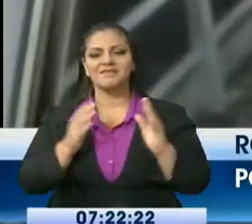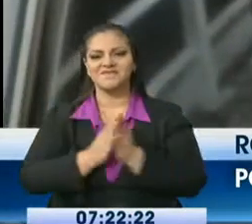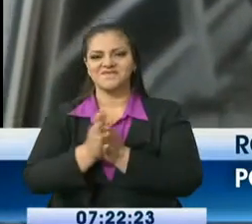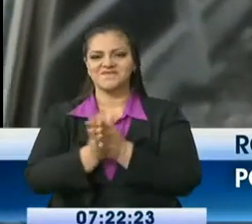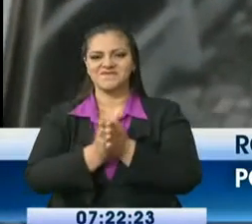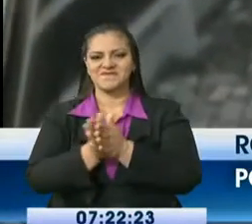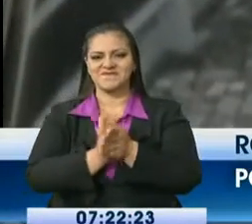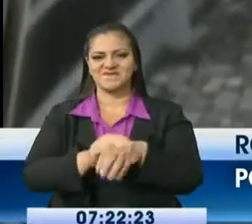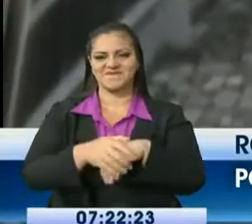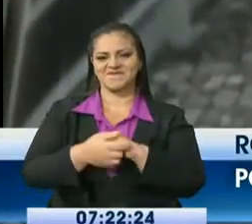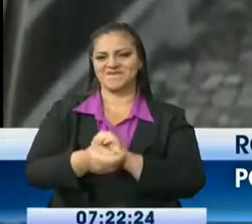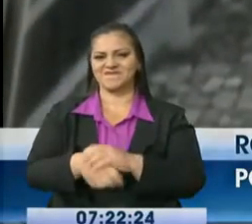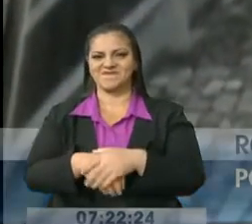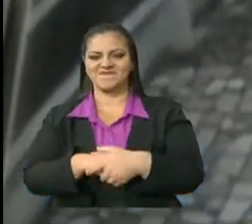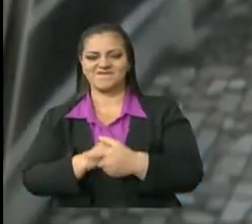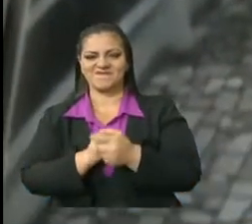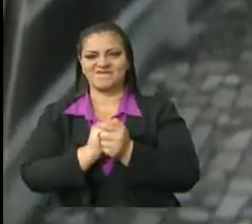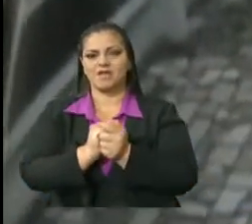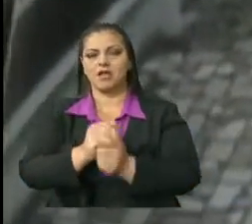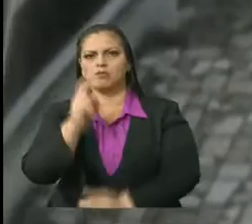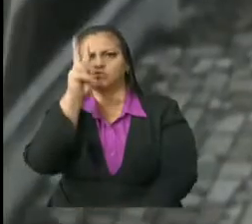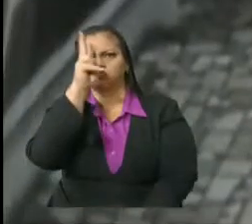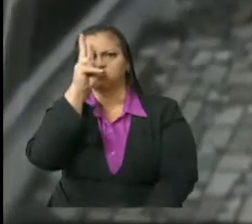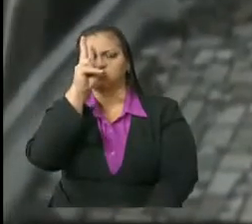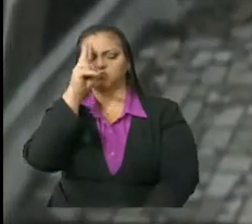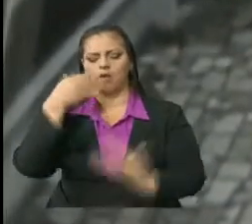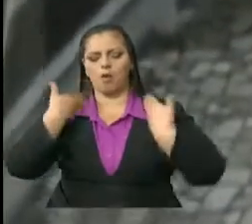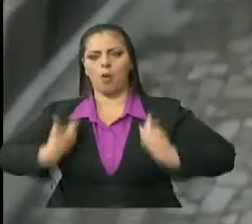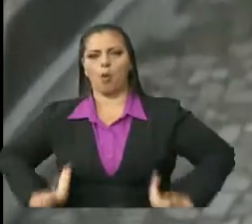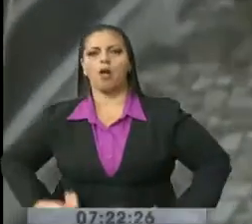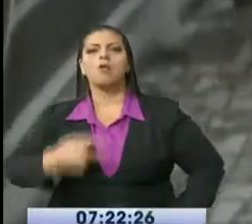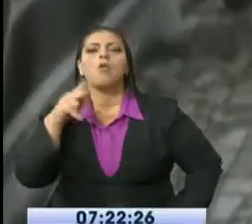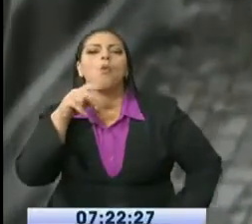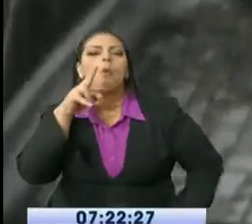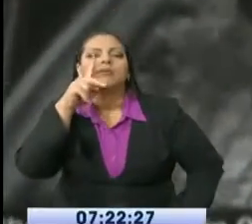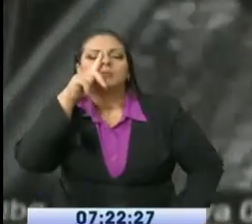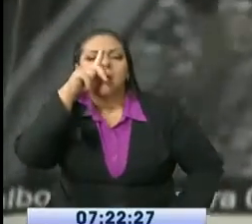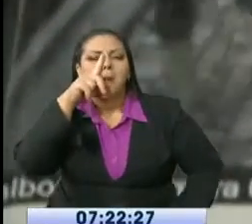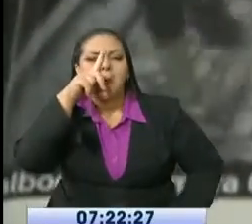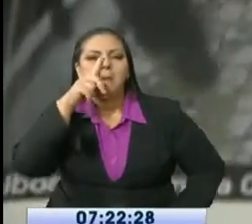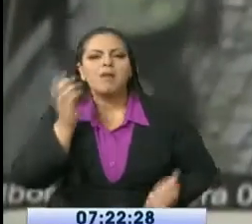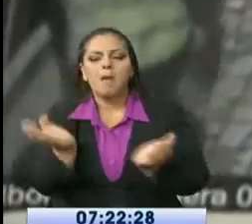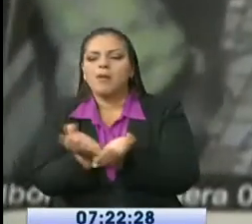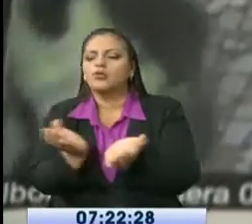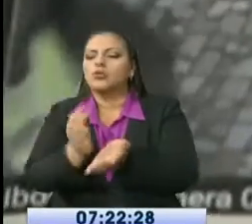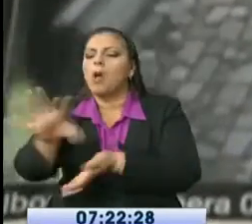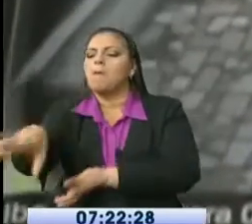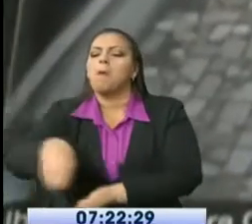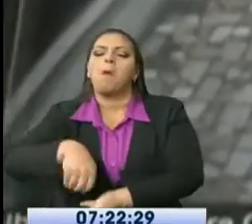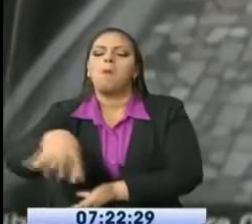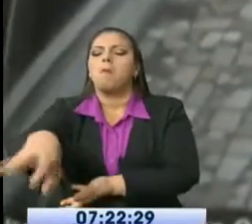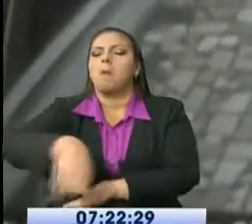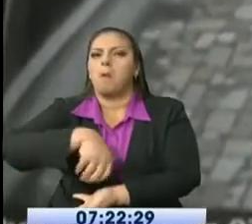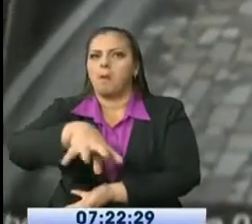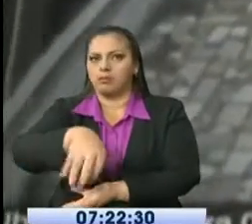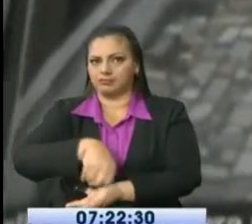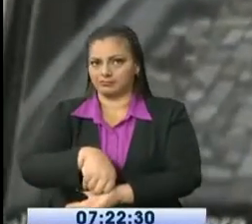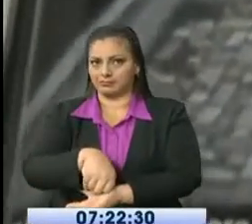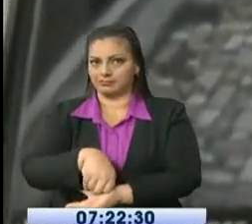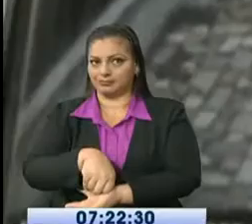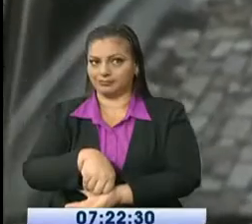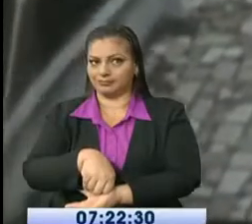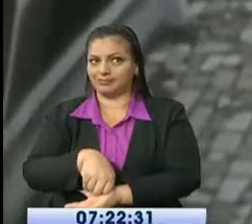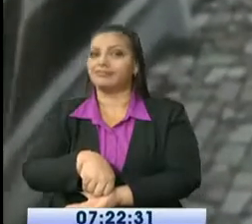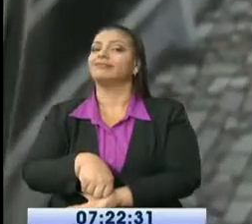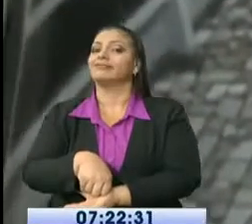Astutamente llegaron fingiendo ser parte del personal que recolecta los desechos en la zona. ¿Quién va a sospechar que están, que los señores están disfrazados como